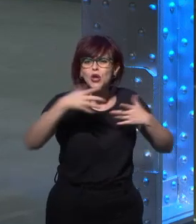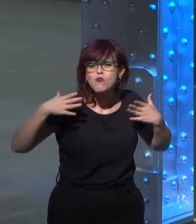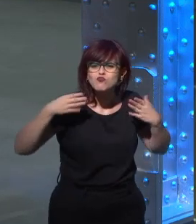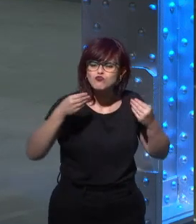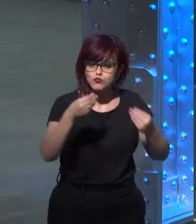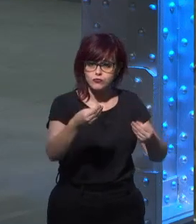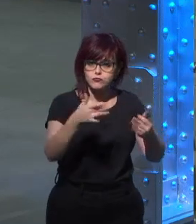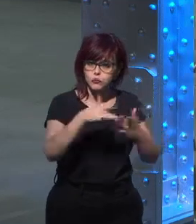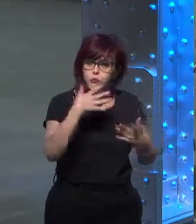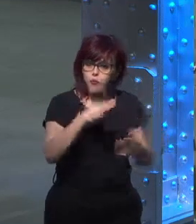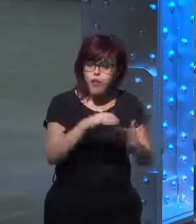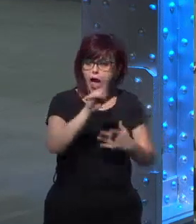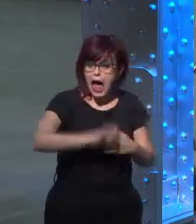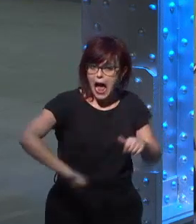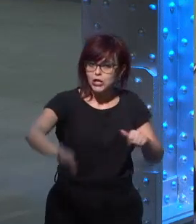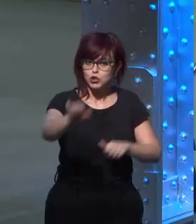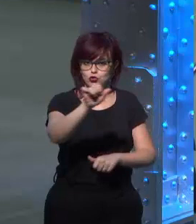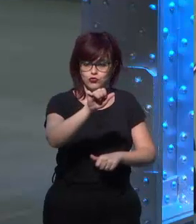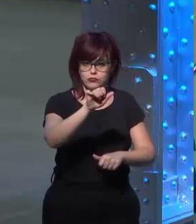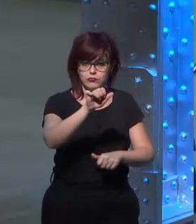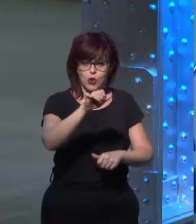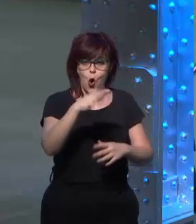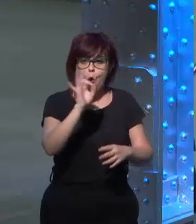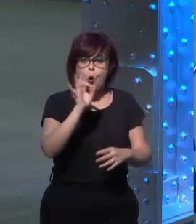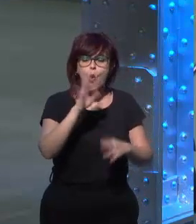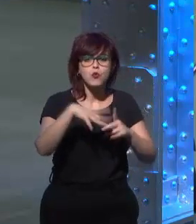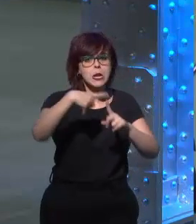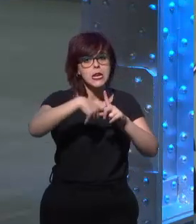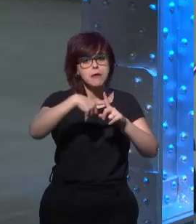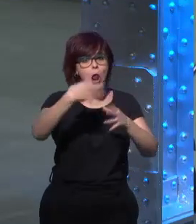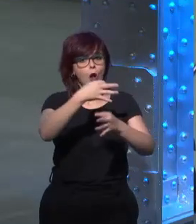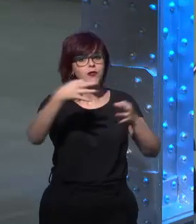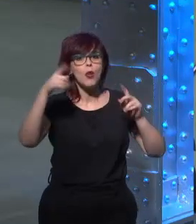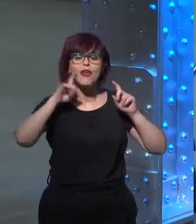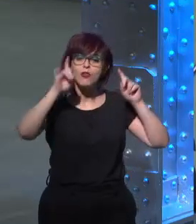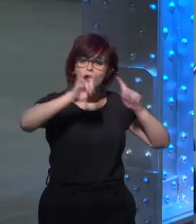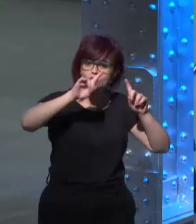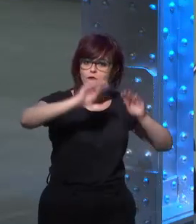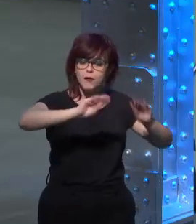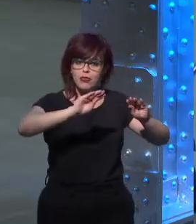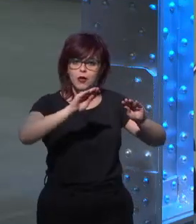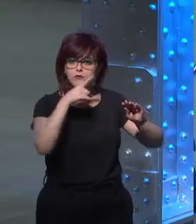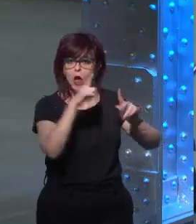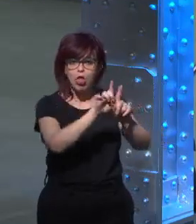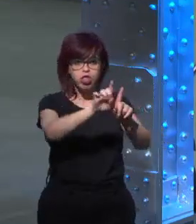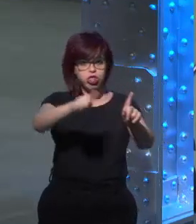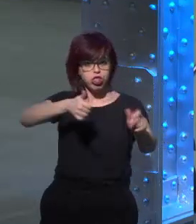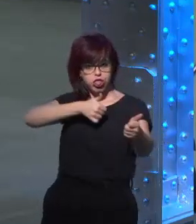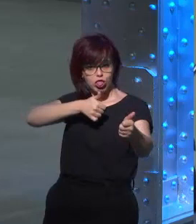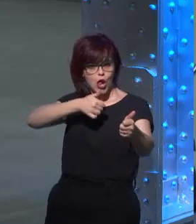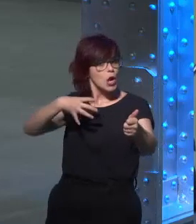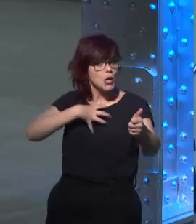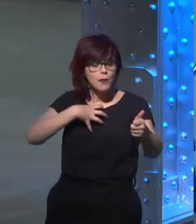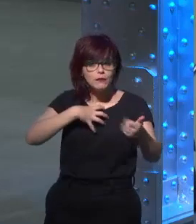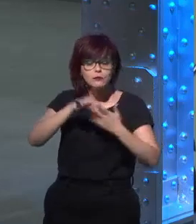que ha tenido durante los últimos años o no ha alcanzado unos niveles óptimos de educación y de formación se queden atrás. No nos podemos permitir,